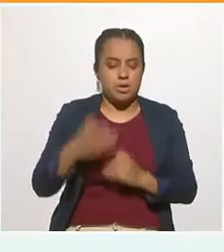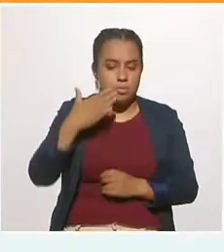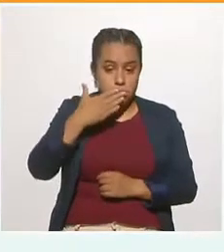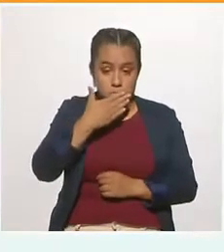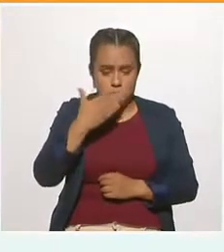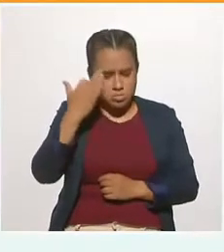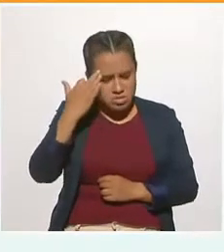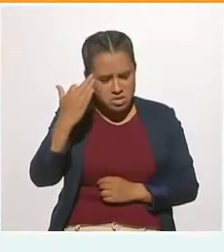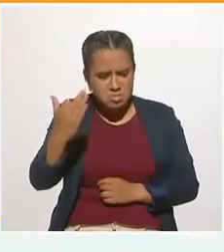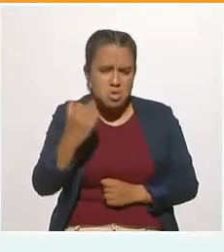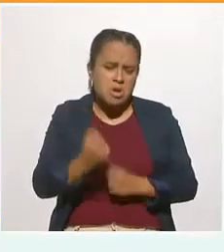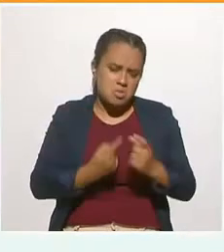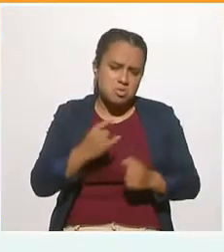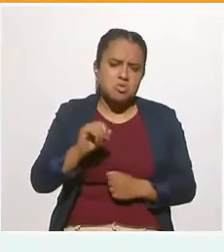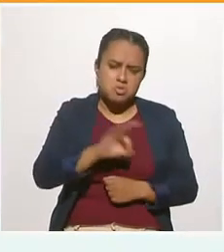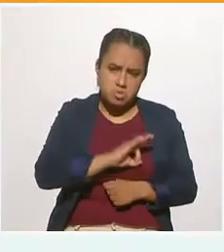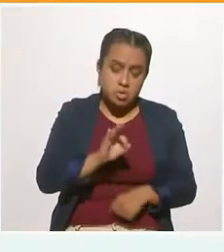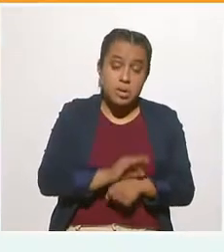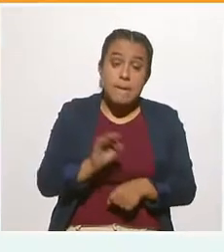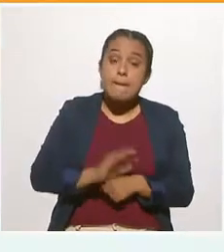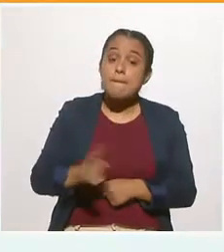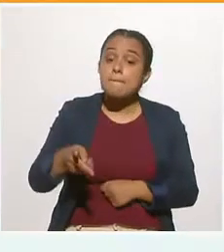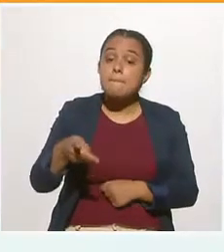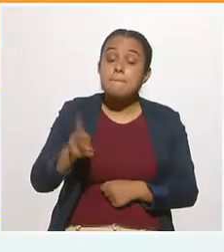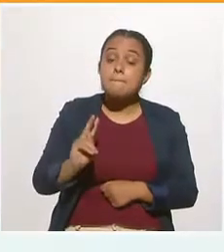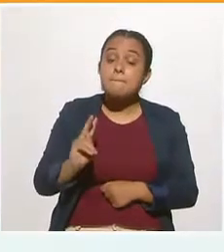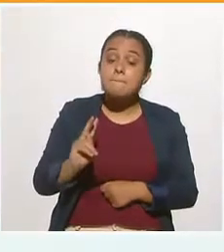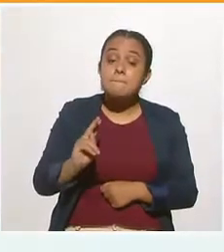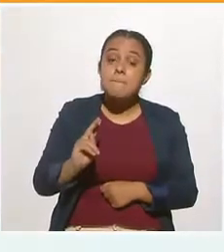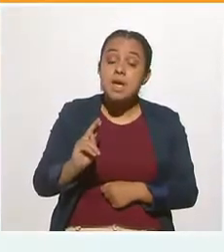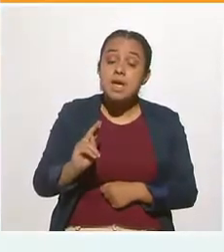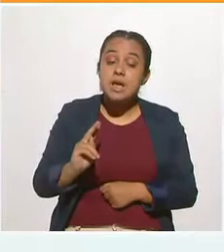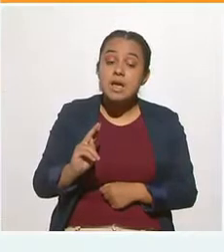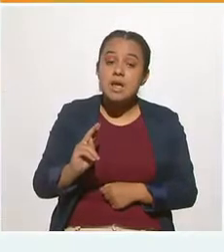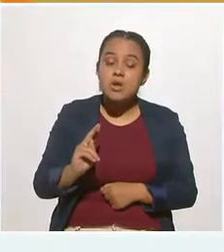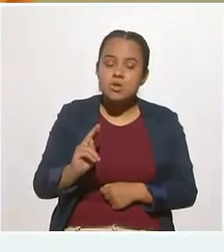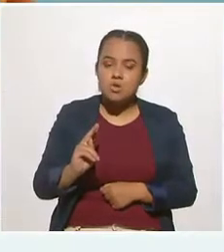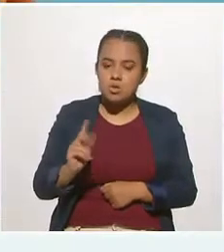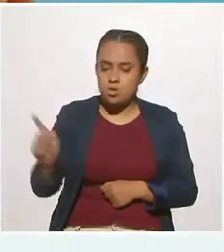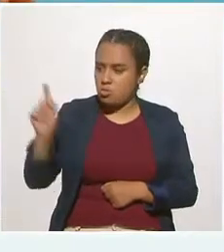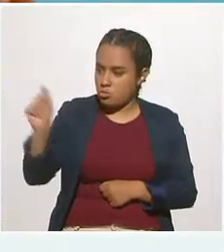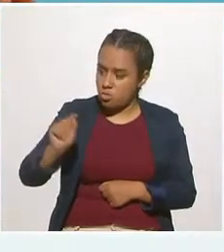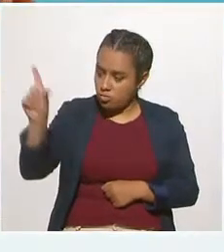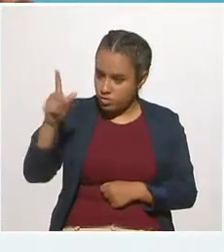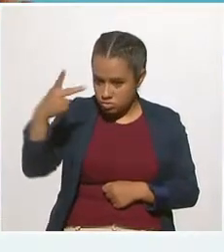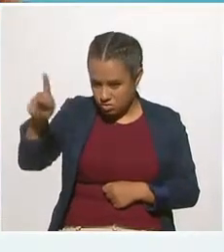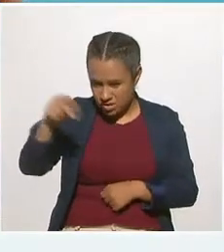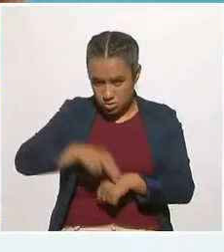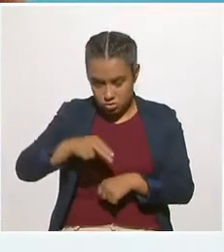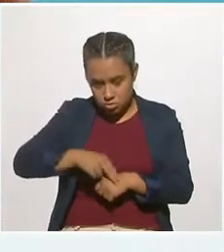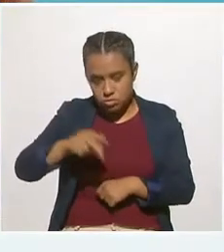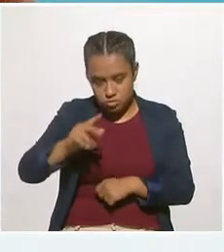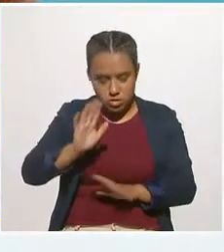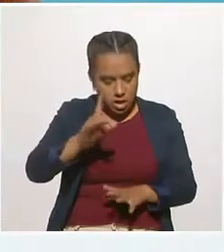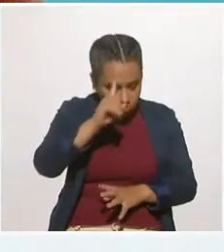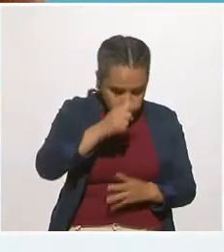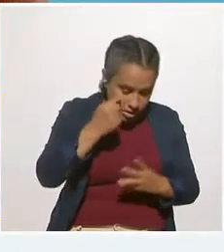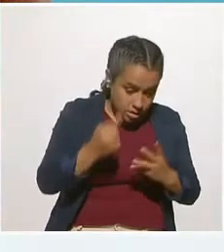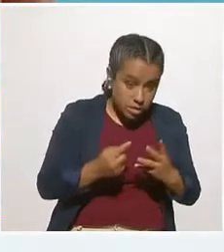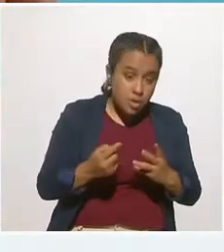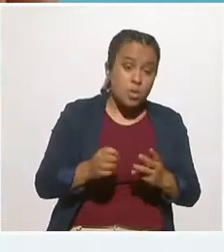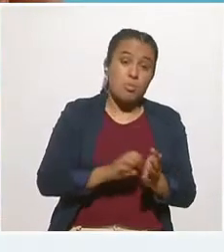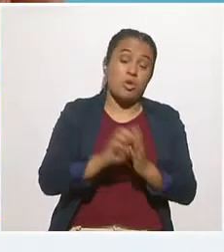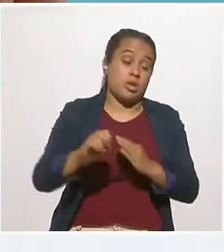estrategia siempre y cuando esté seguido por un profesional de la salud. No es una estrategia que sea para todos por igual, que se